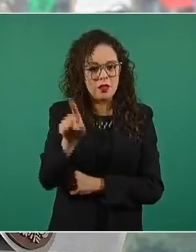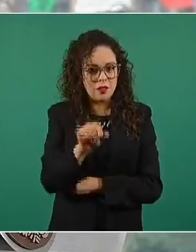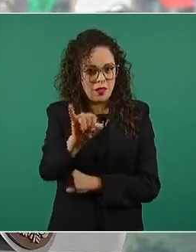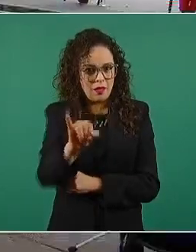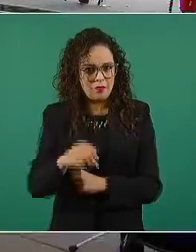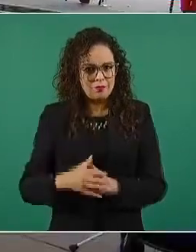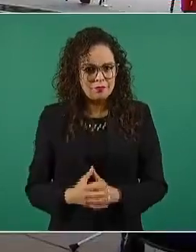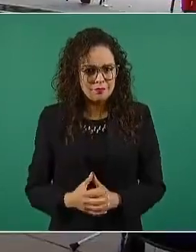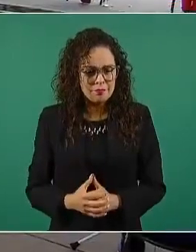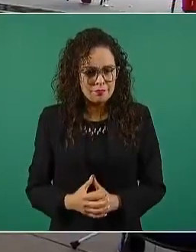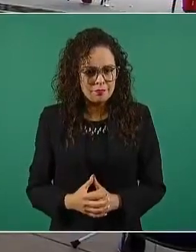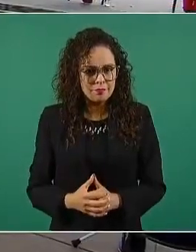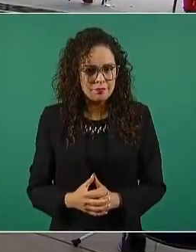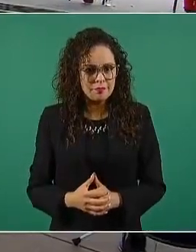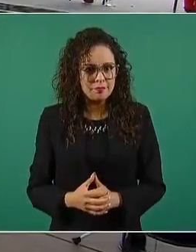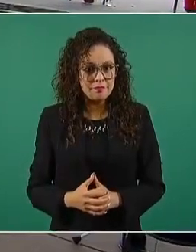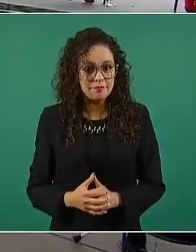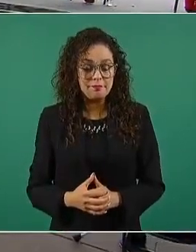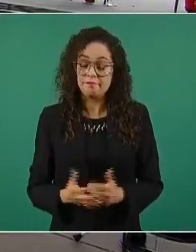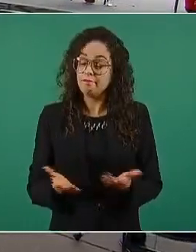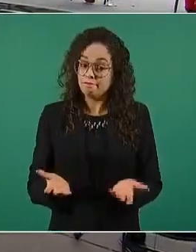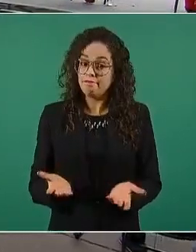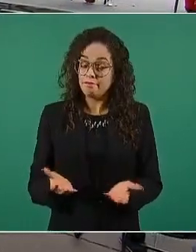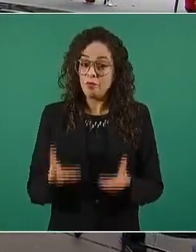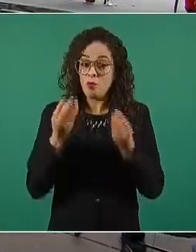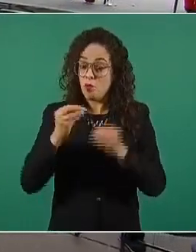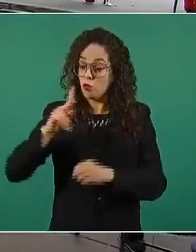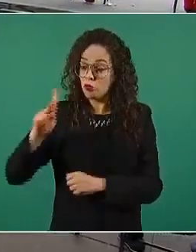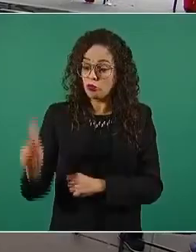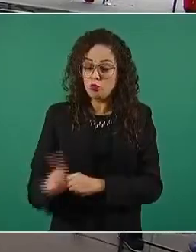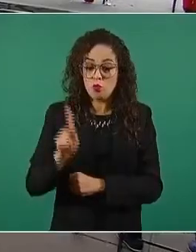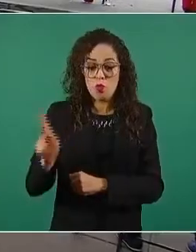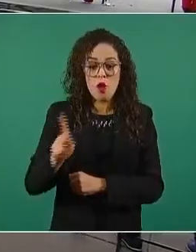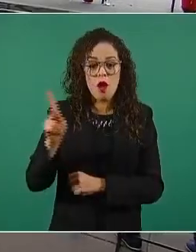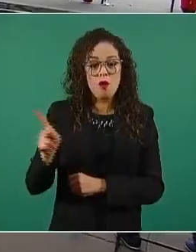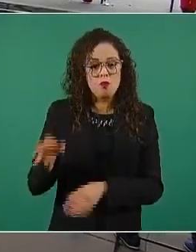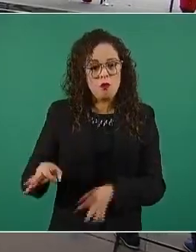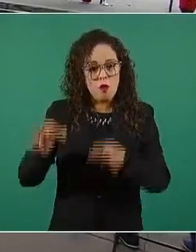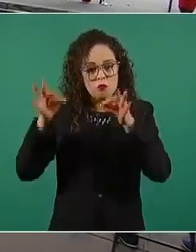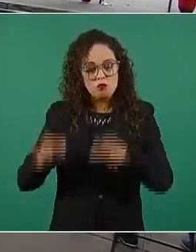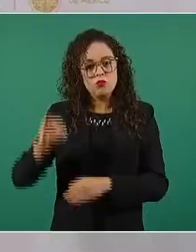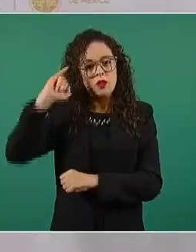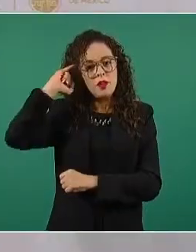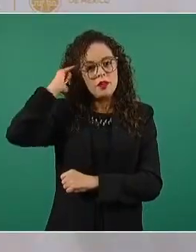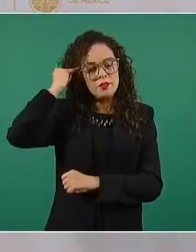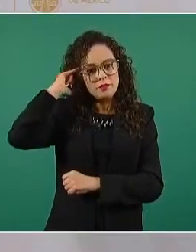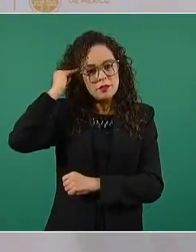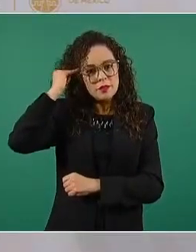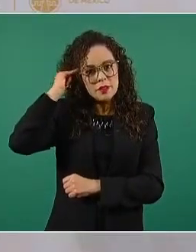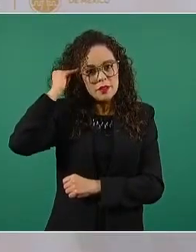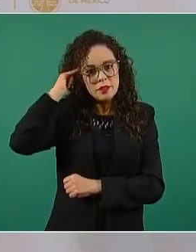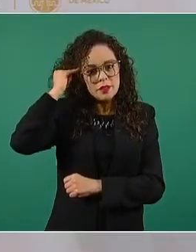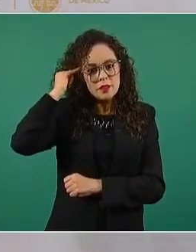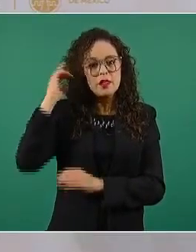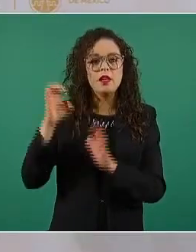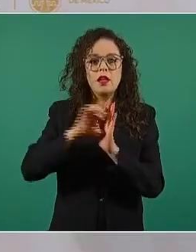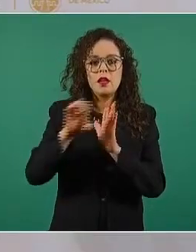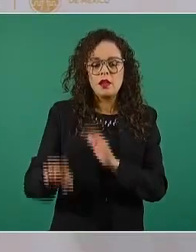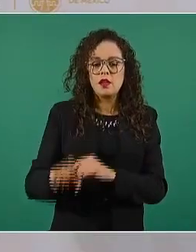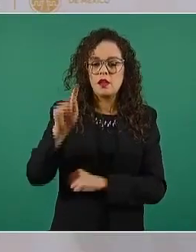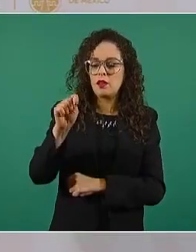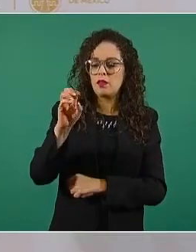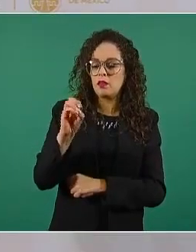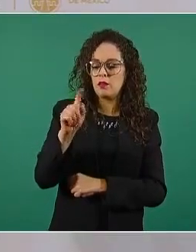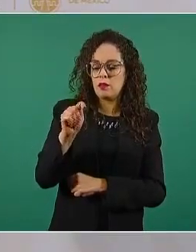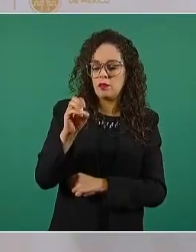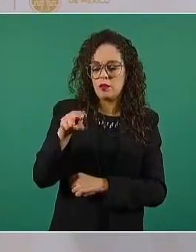Es sabido que varios pueblos originarios, como los totonacas,